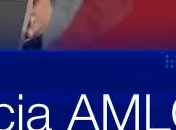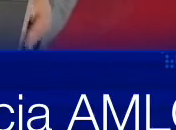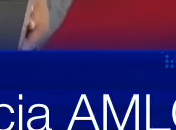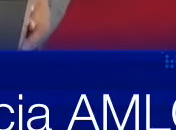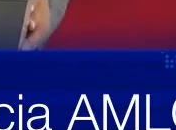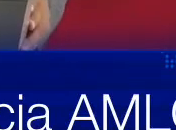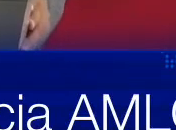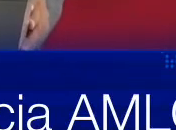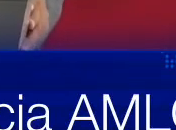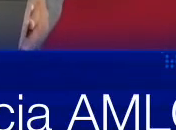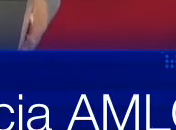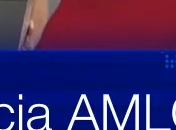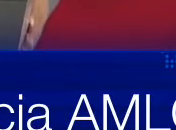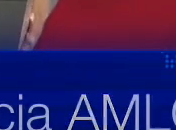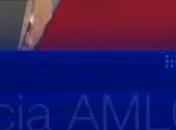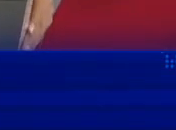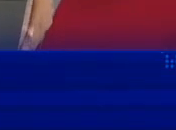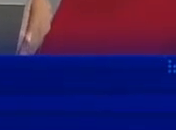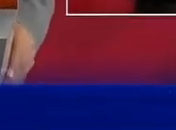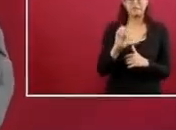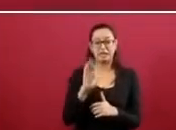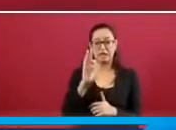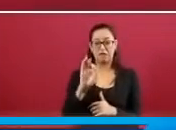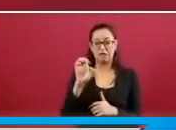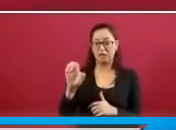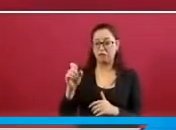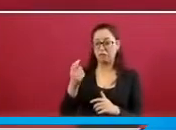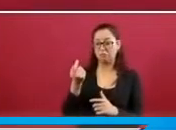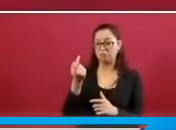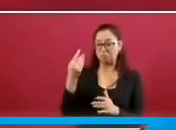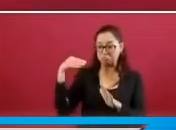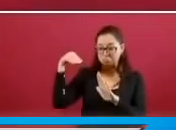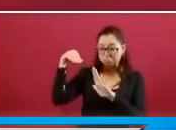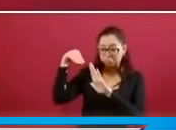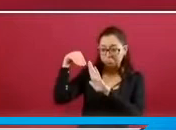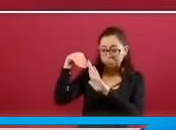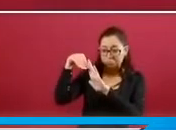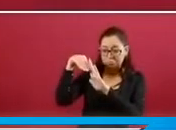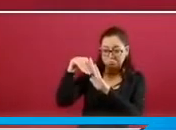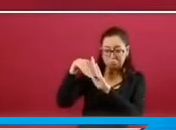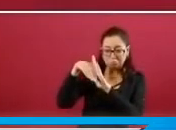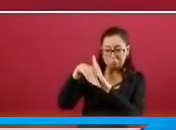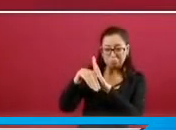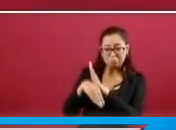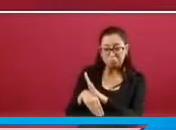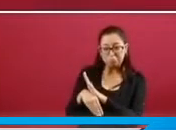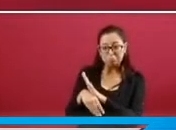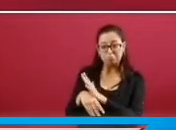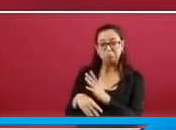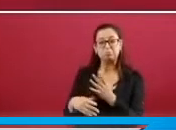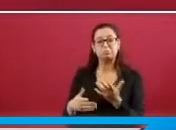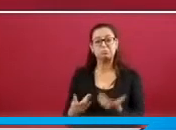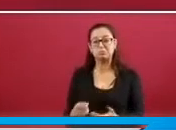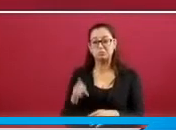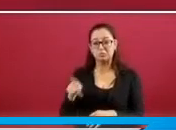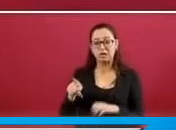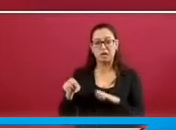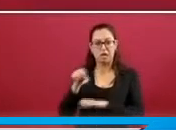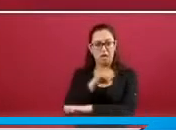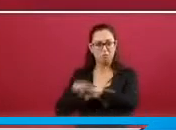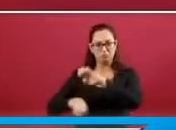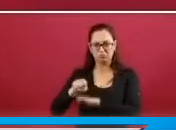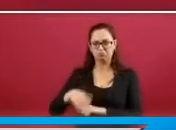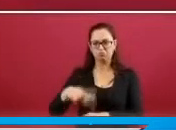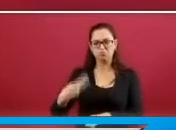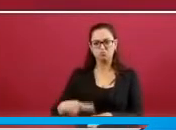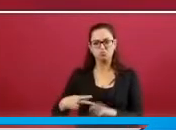deterioro de la Comisión Federal de Electricidad. Se dará a conocer el deterioro de la CFE, cómo se ha debilitado y el aumento de los costos de la